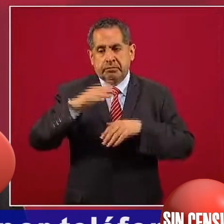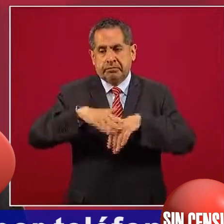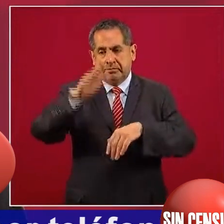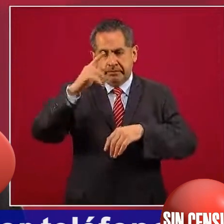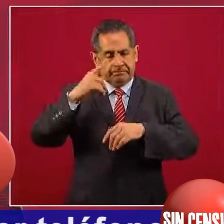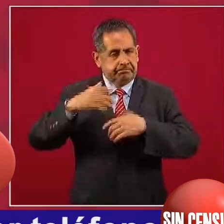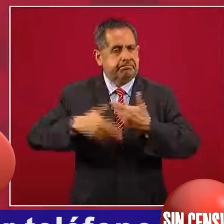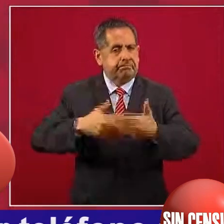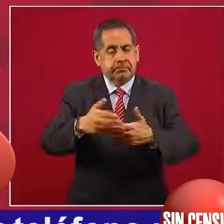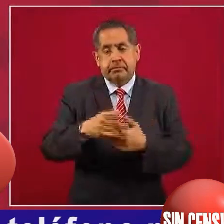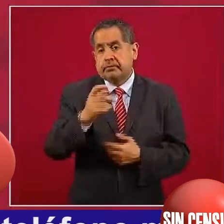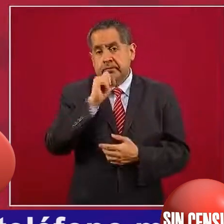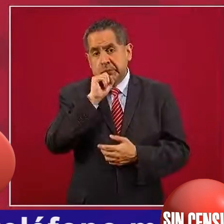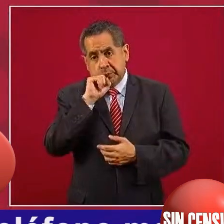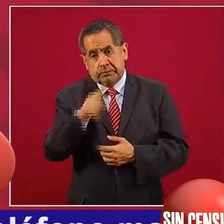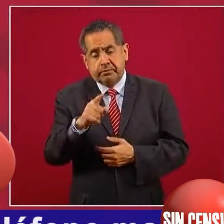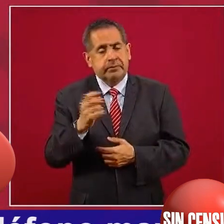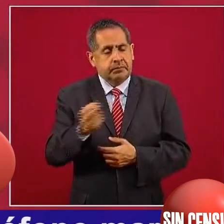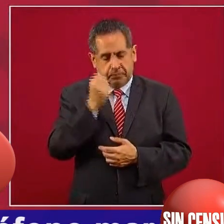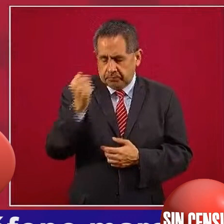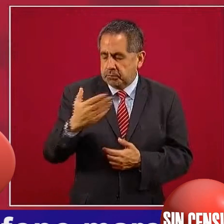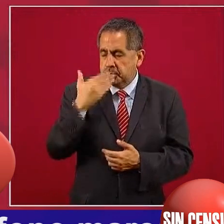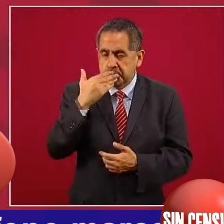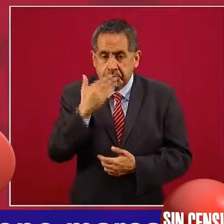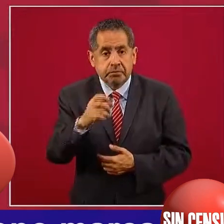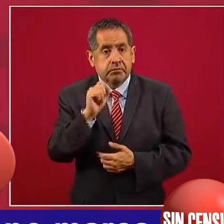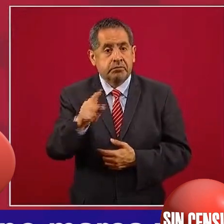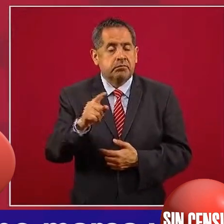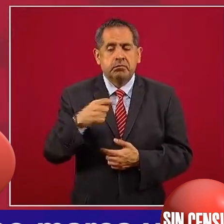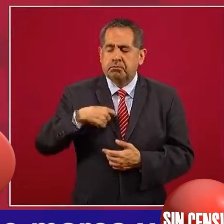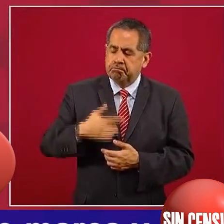Afortunadamente también, y eso yo lo agradezco mucho,